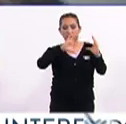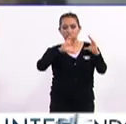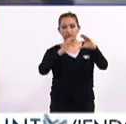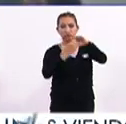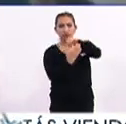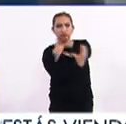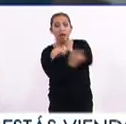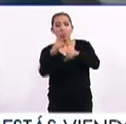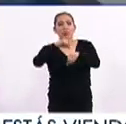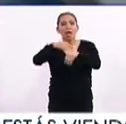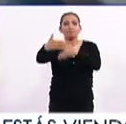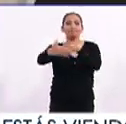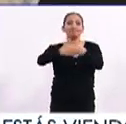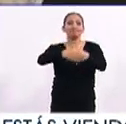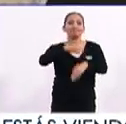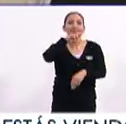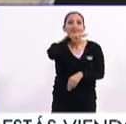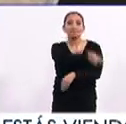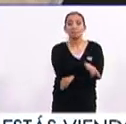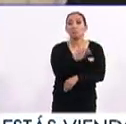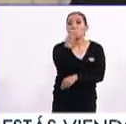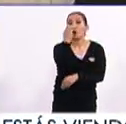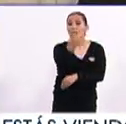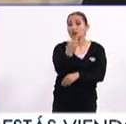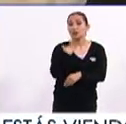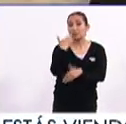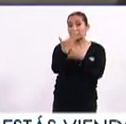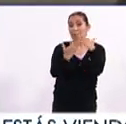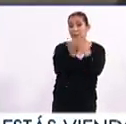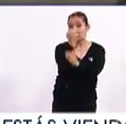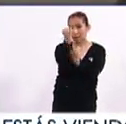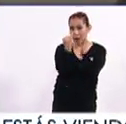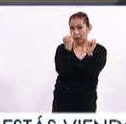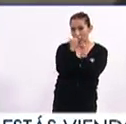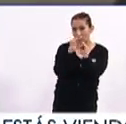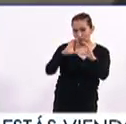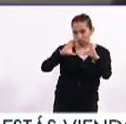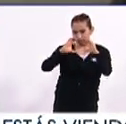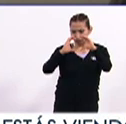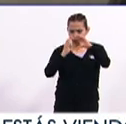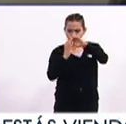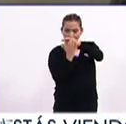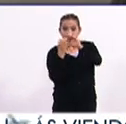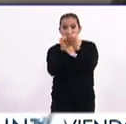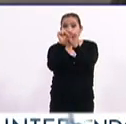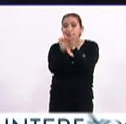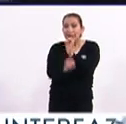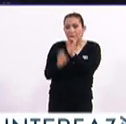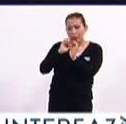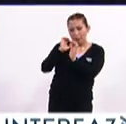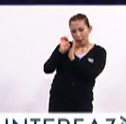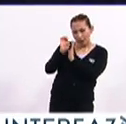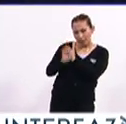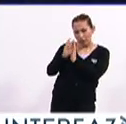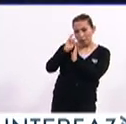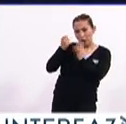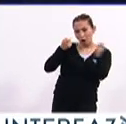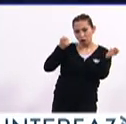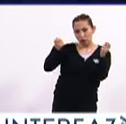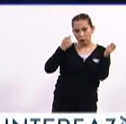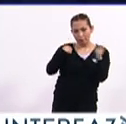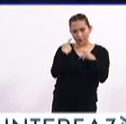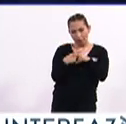su vez, los días se acortan. Cabe destacar que el Servicio Internacional de Rotación de la Tierra y Sistemas de Referencia controla